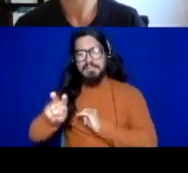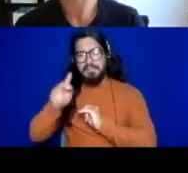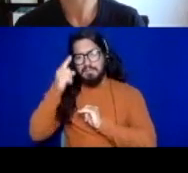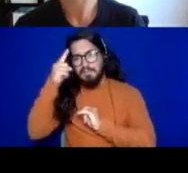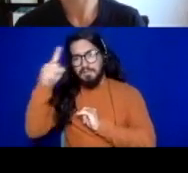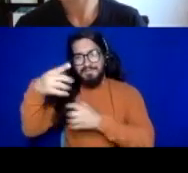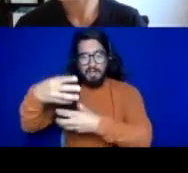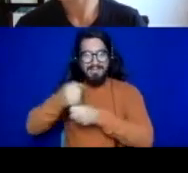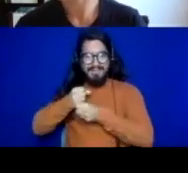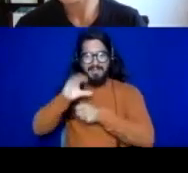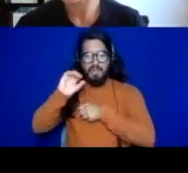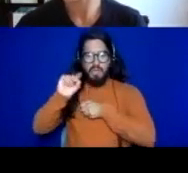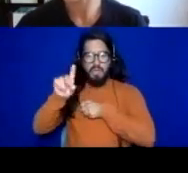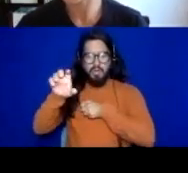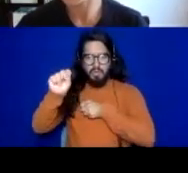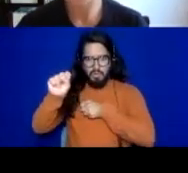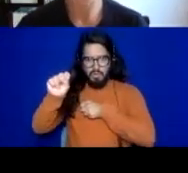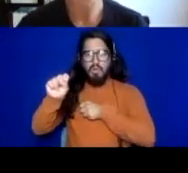formas.